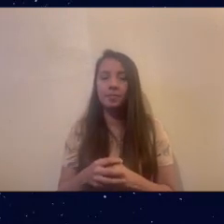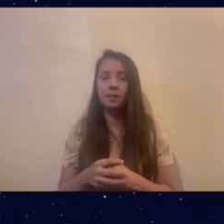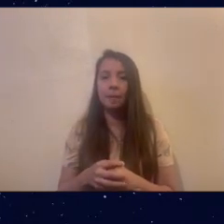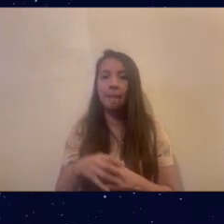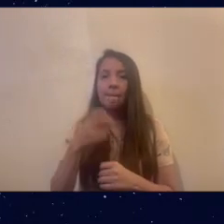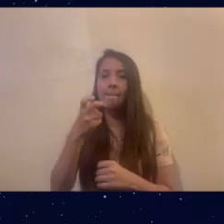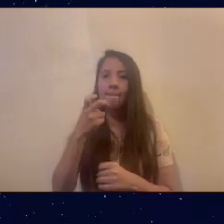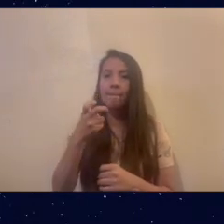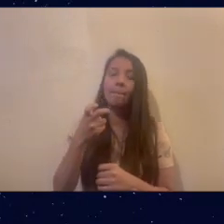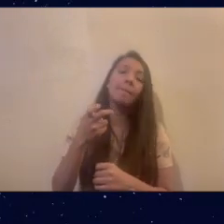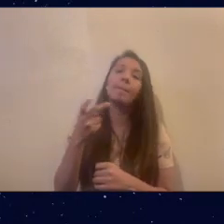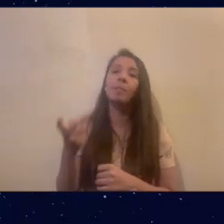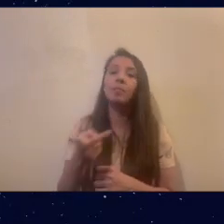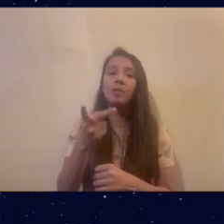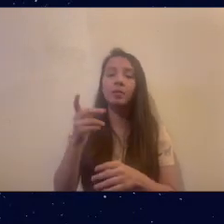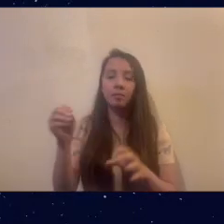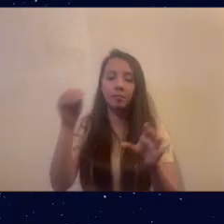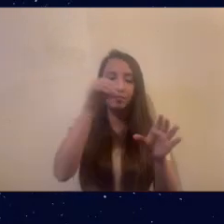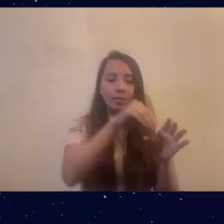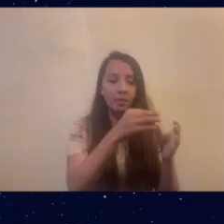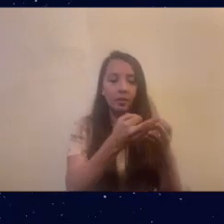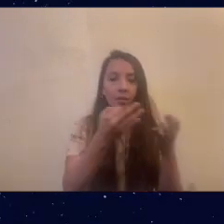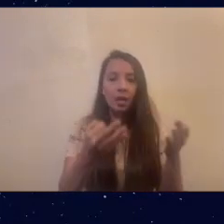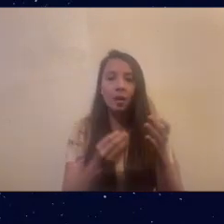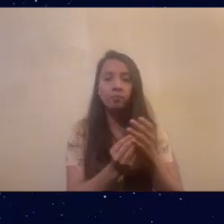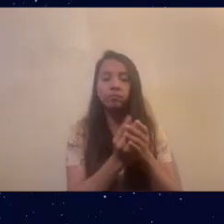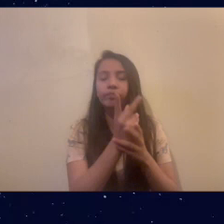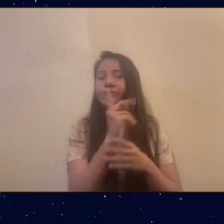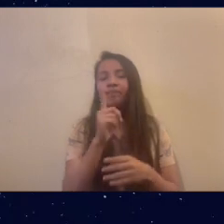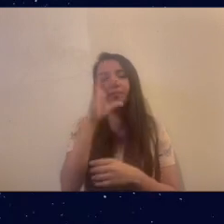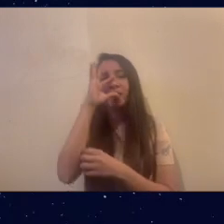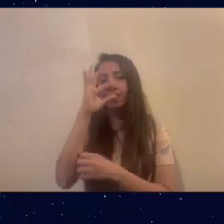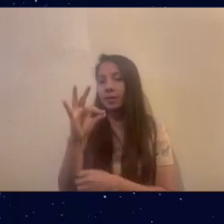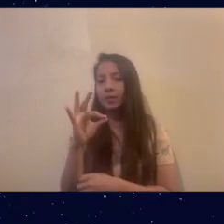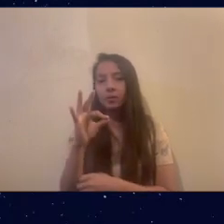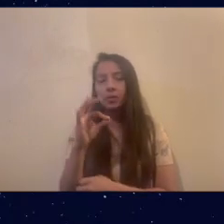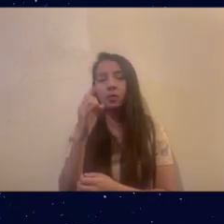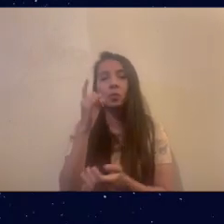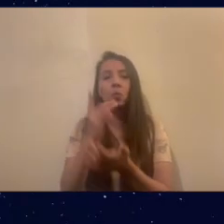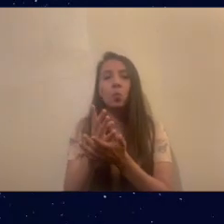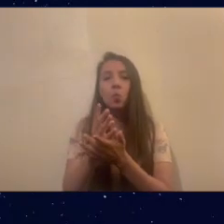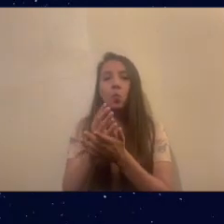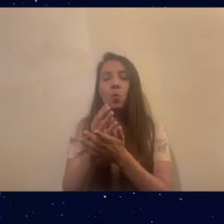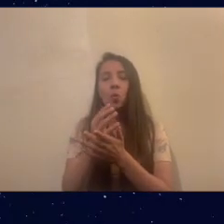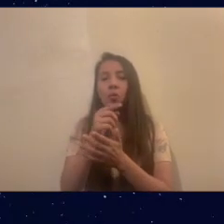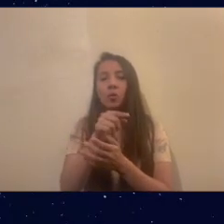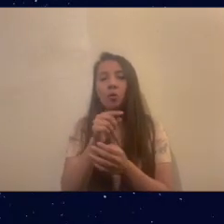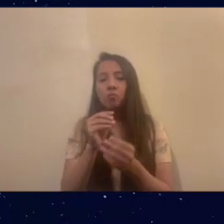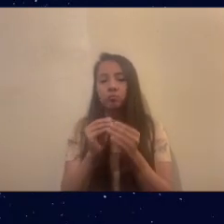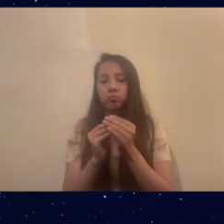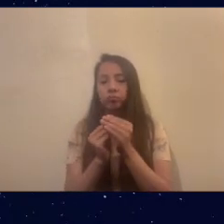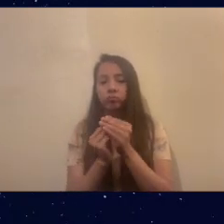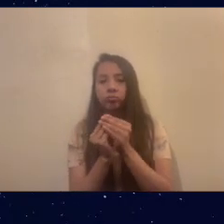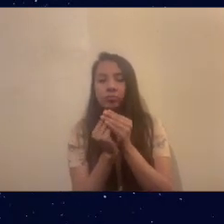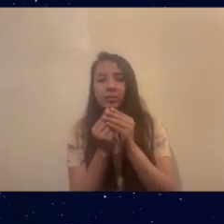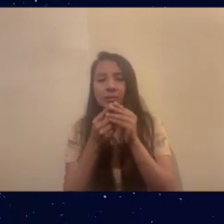Esta es la segunda pregunta. ¿Volvieron a plantar la quinoa en tierra y dieron seguimiento al crecimiento? No, solo llegamos a hacer los ensayos de